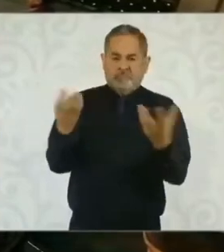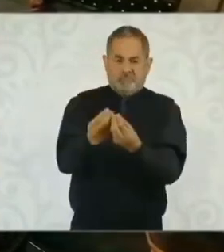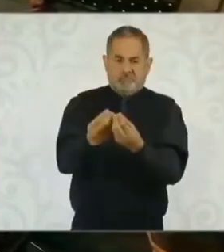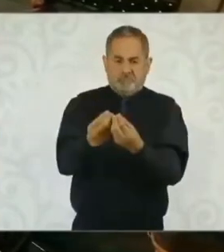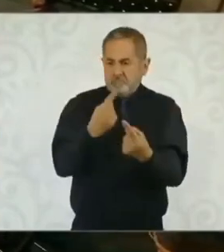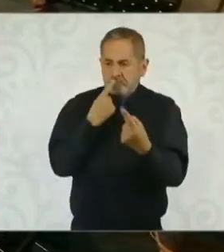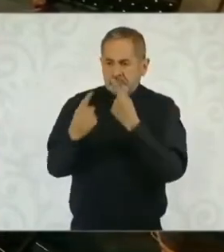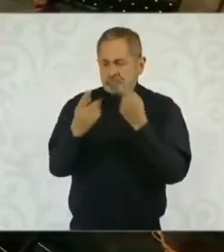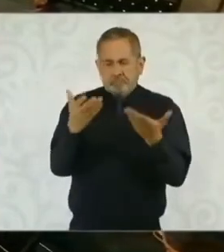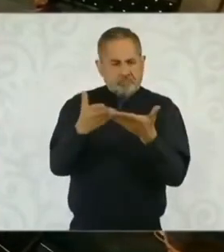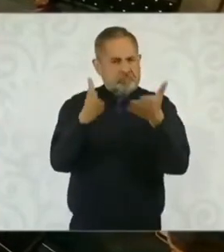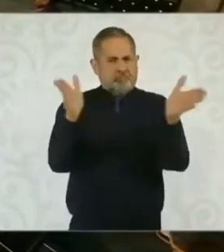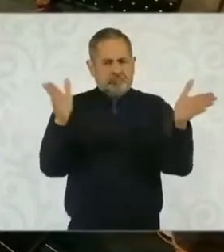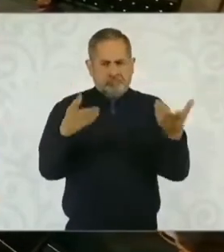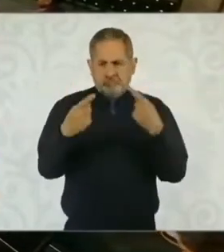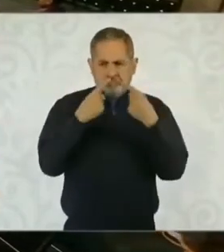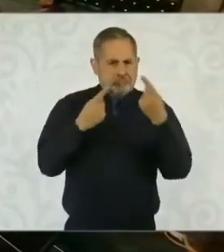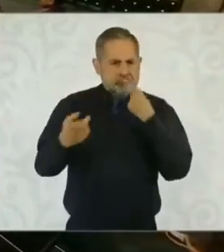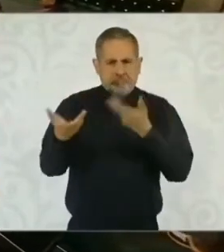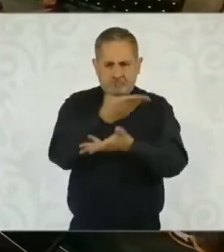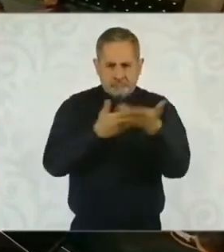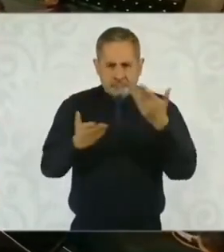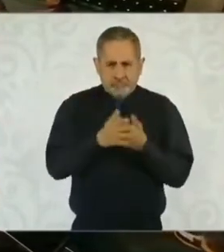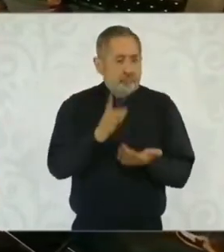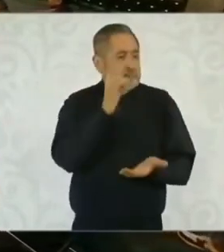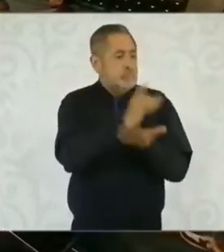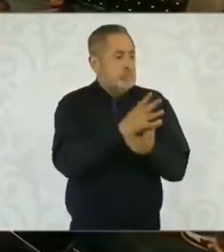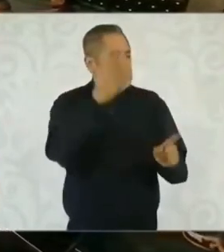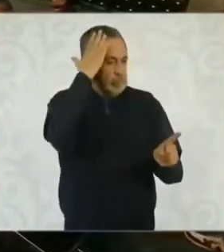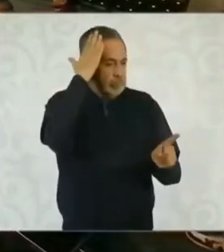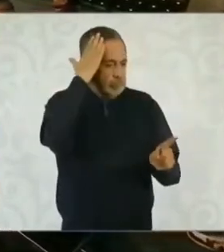de discusión de manera abierta, ya no solamente con las